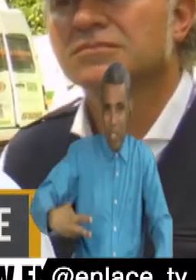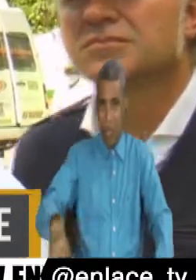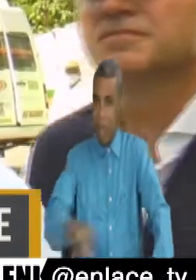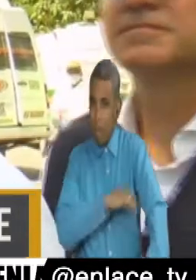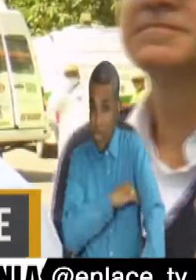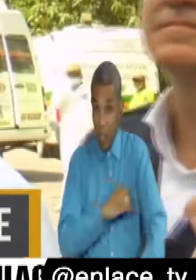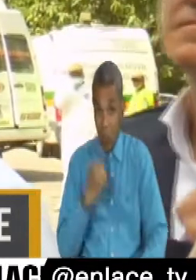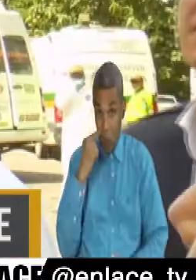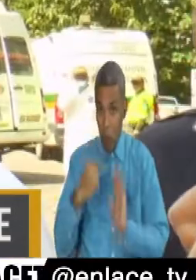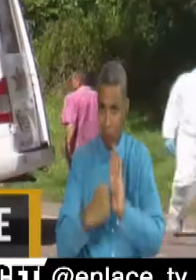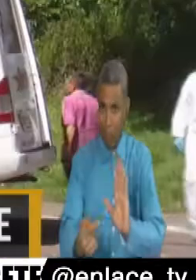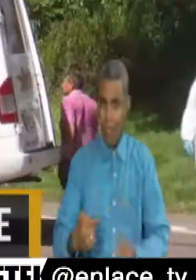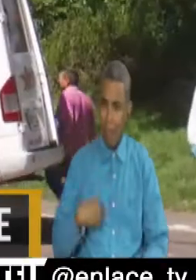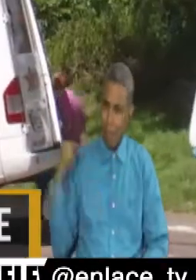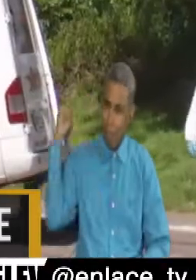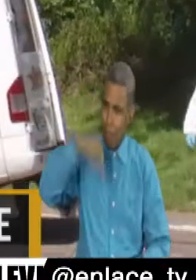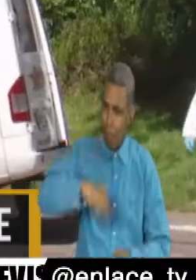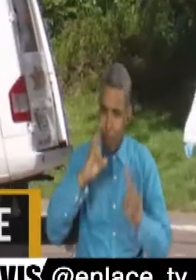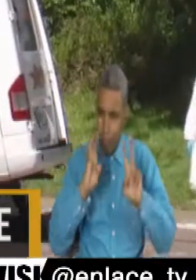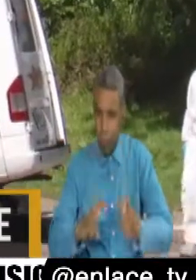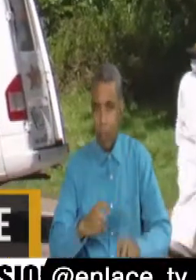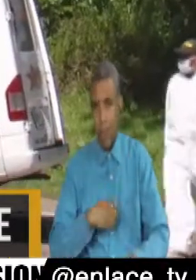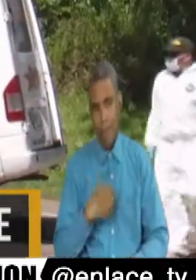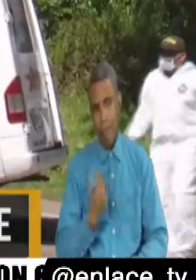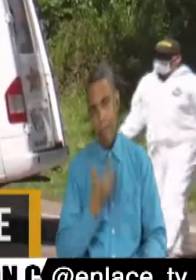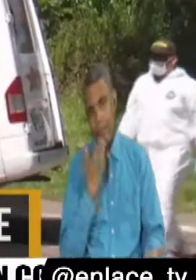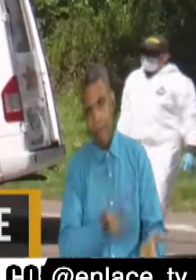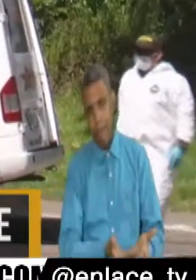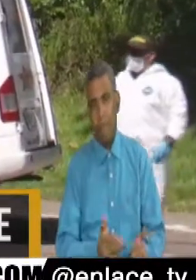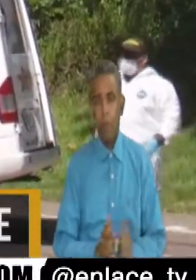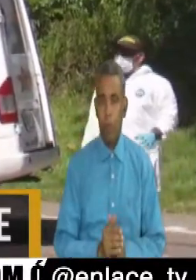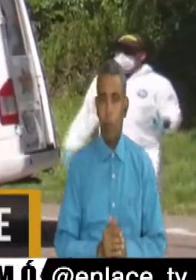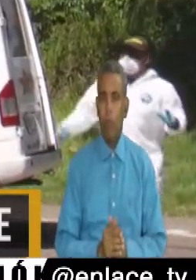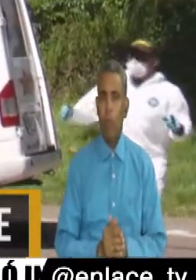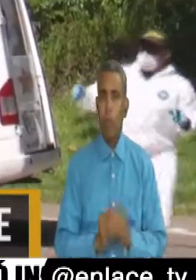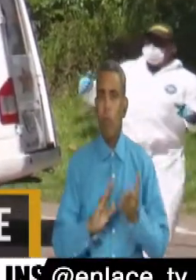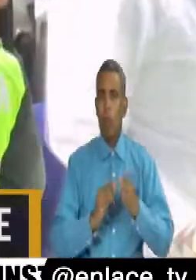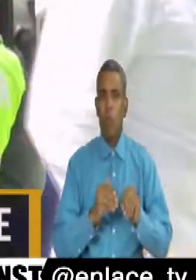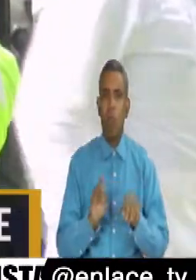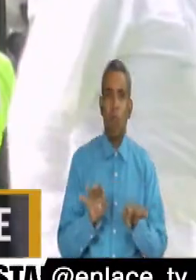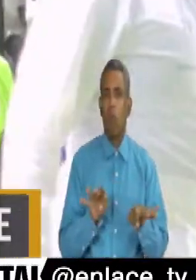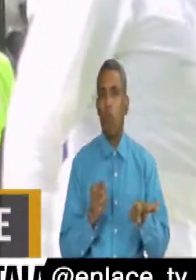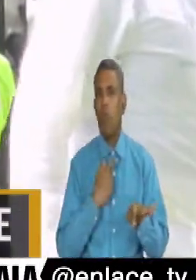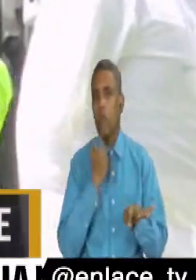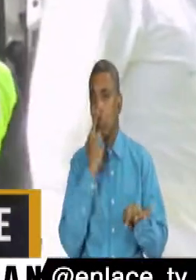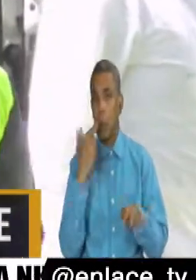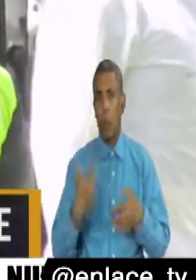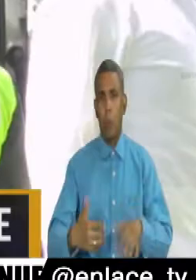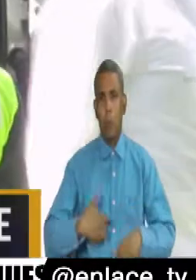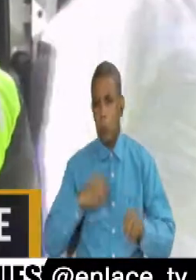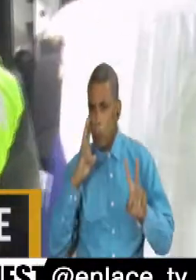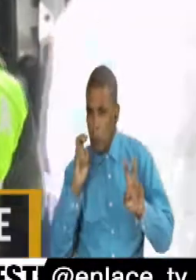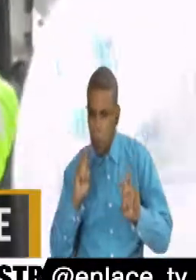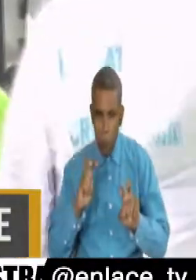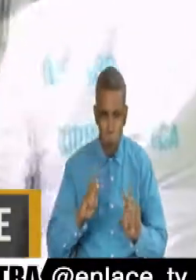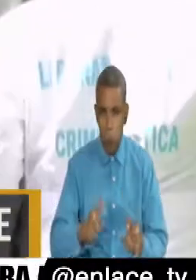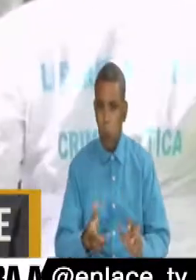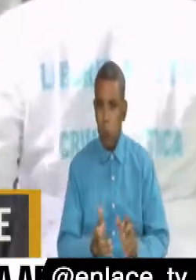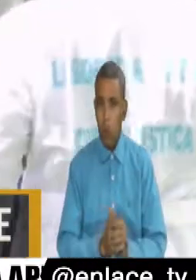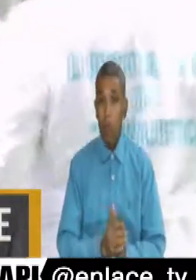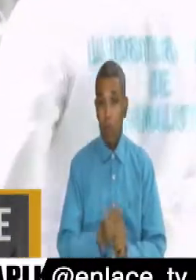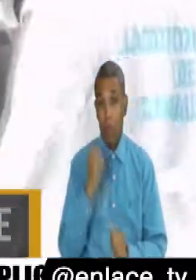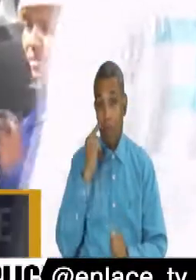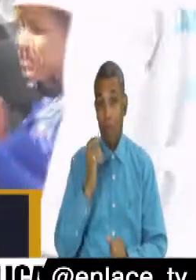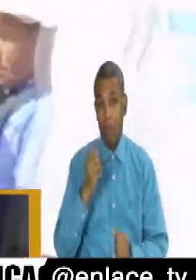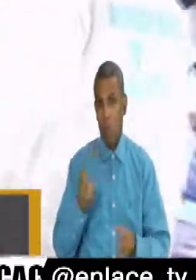aquí hoy presente. Los funcionarios fueron testigos de las diligencias que allí se adelantaron para reanudar el tránsito de vehículos por la troncal del Magdalena